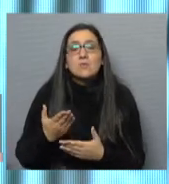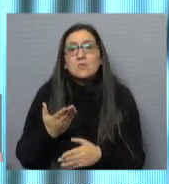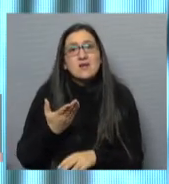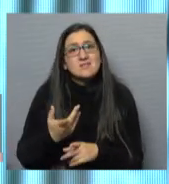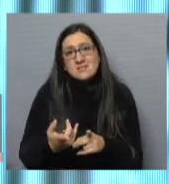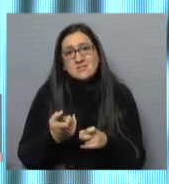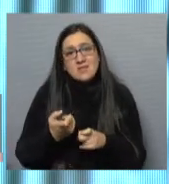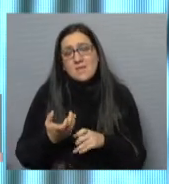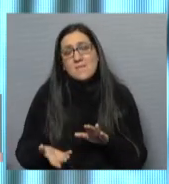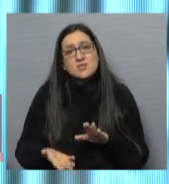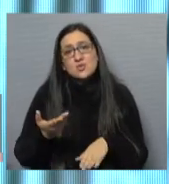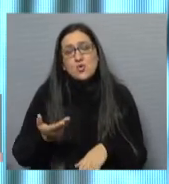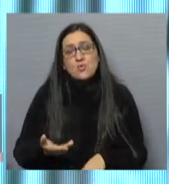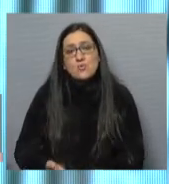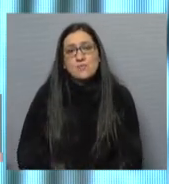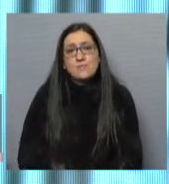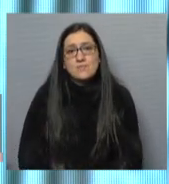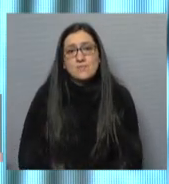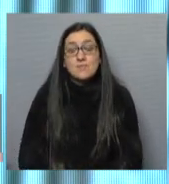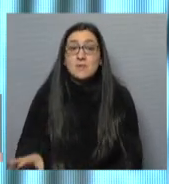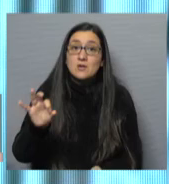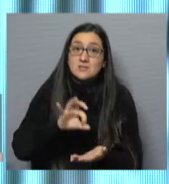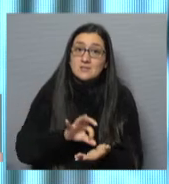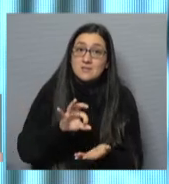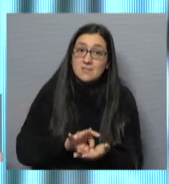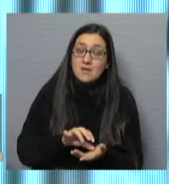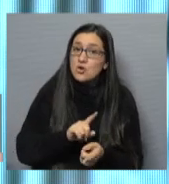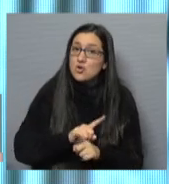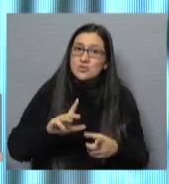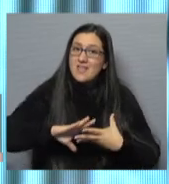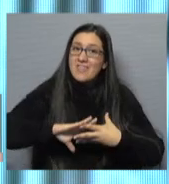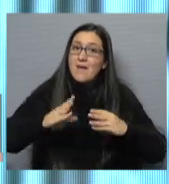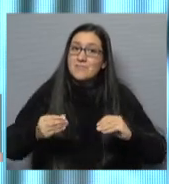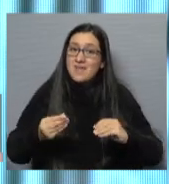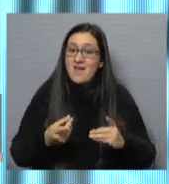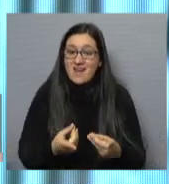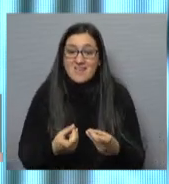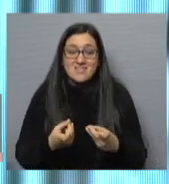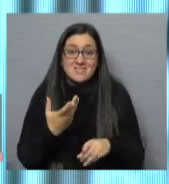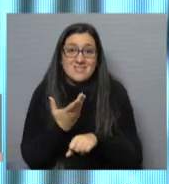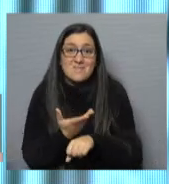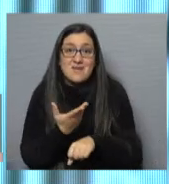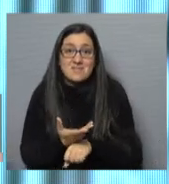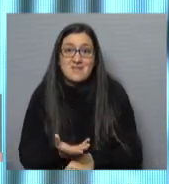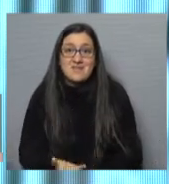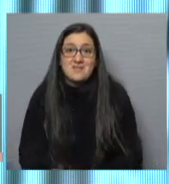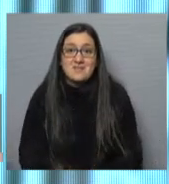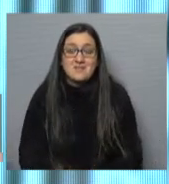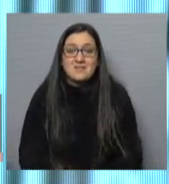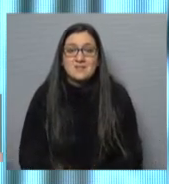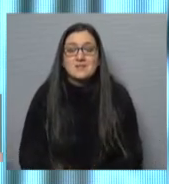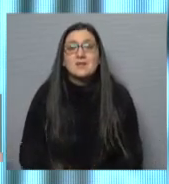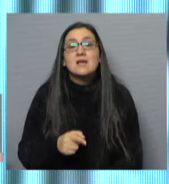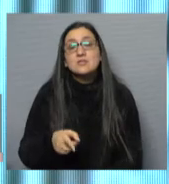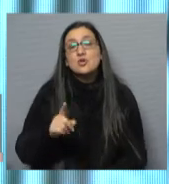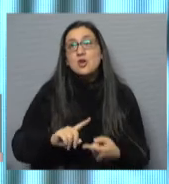mayor. Es decir, pero el sistema no se está adaptando a esa demanda. Y después, eso es lo que tiene que ver